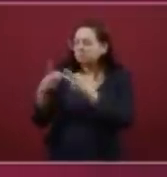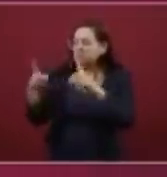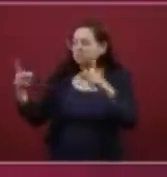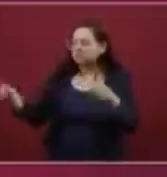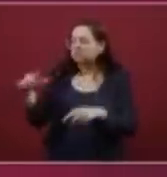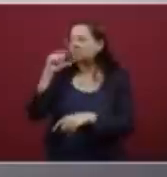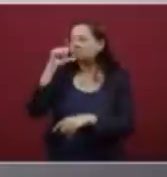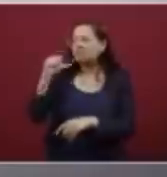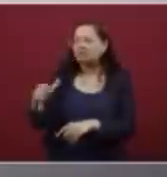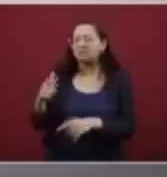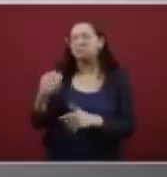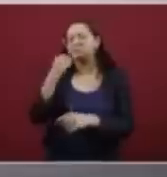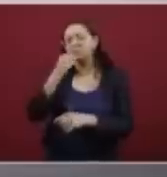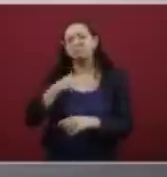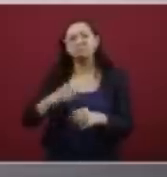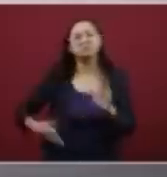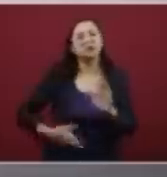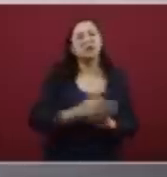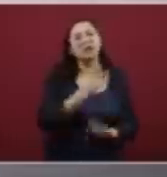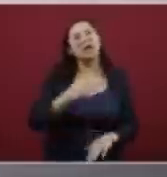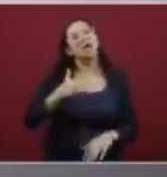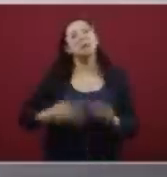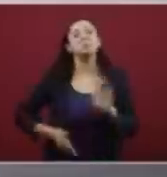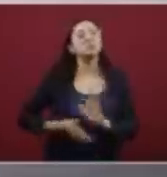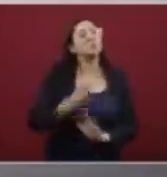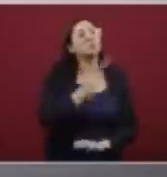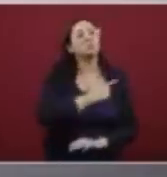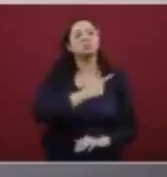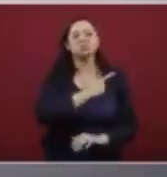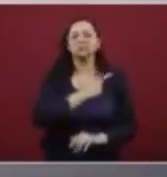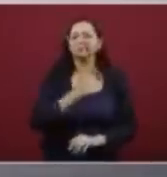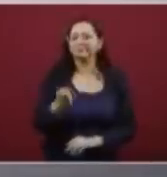sus pueblos por gusto, sale por necesidad.